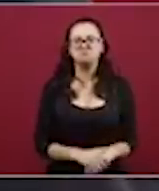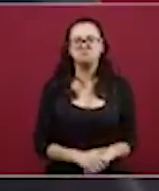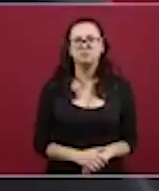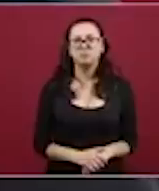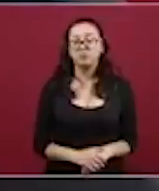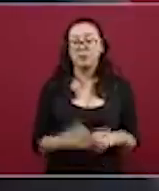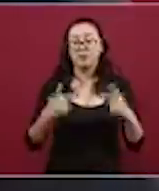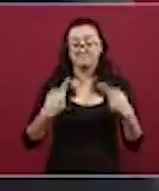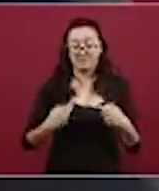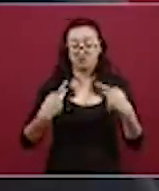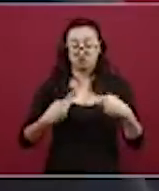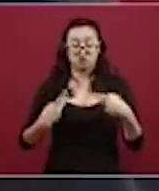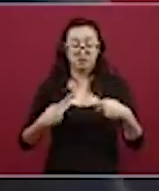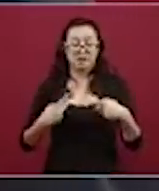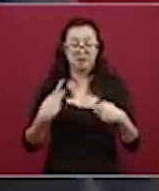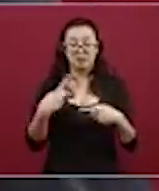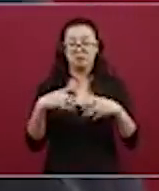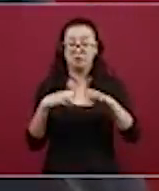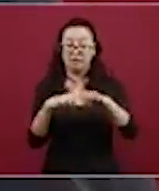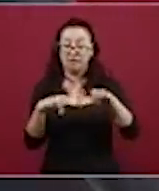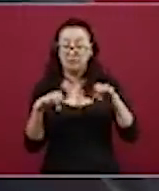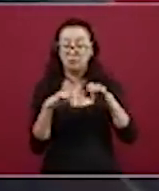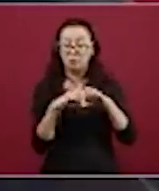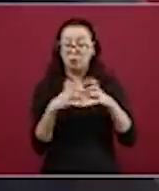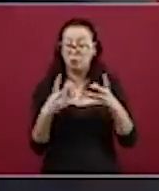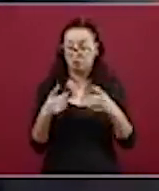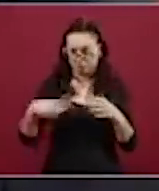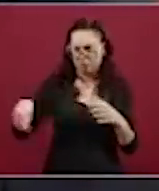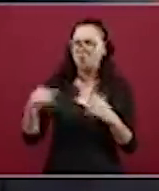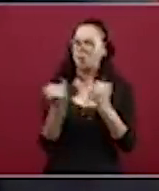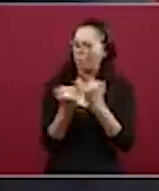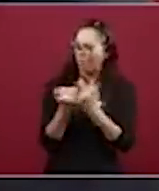de principios, con convicciones, no aguantaron.